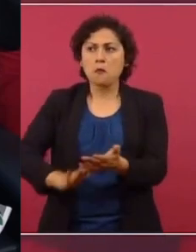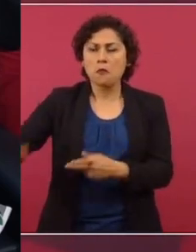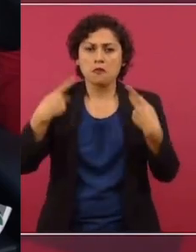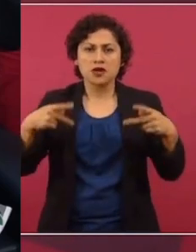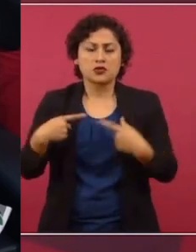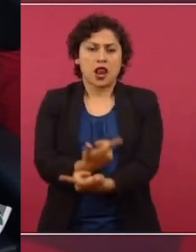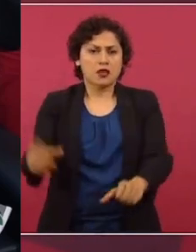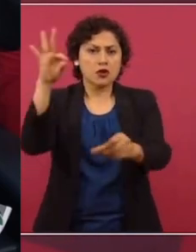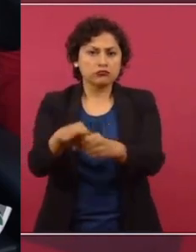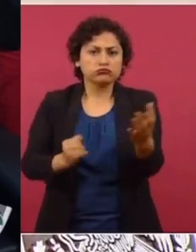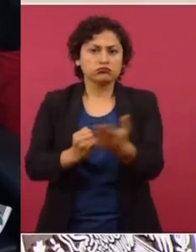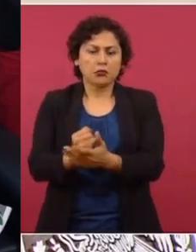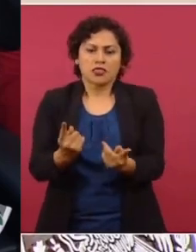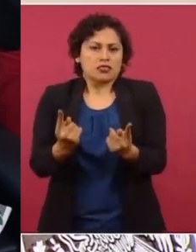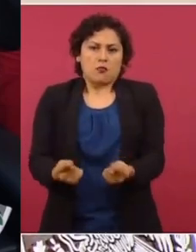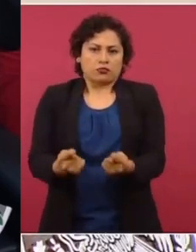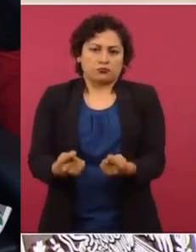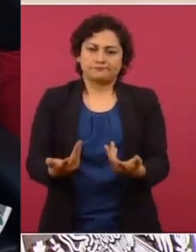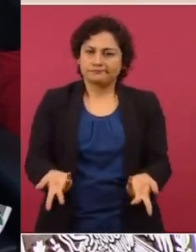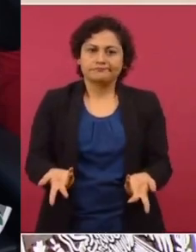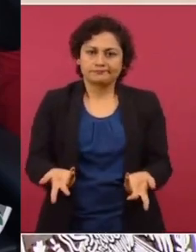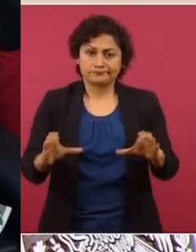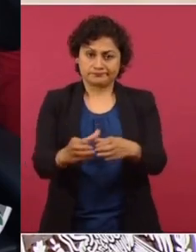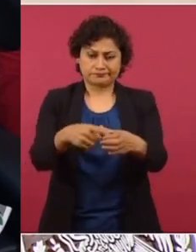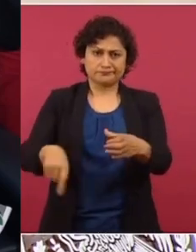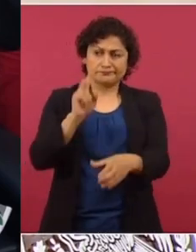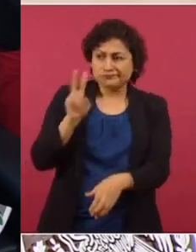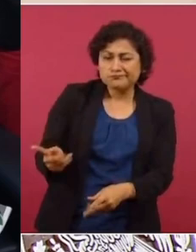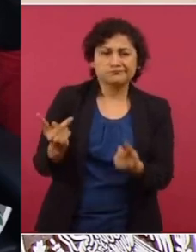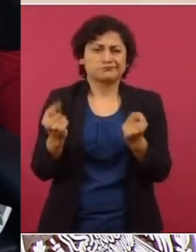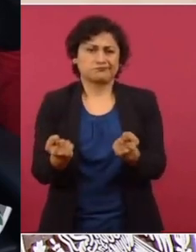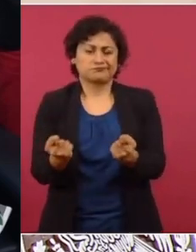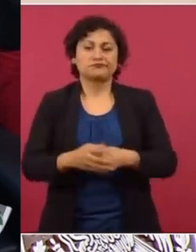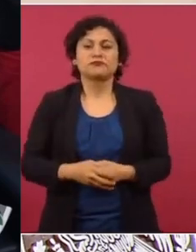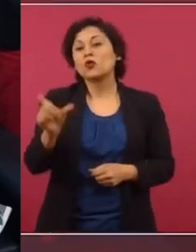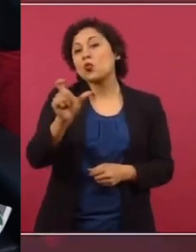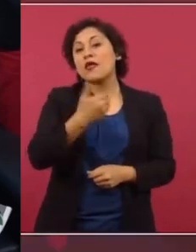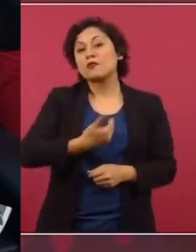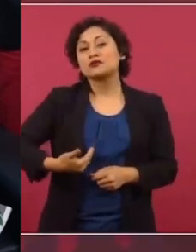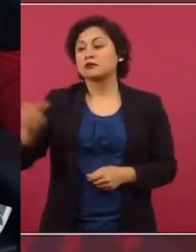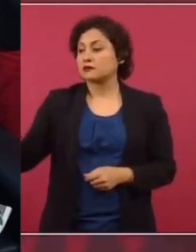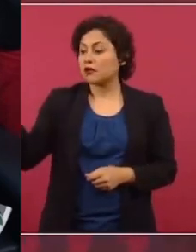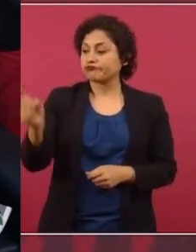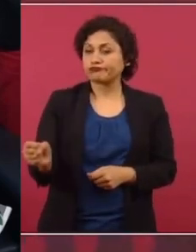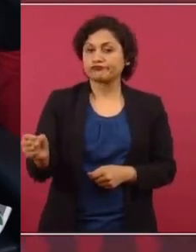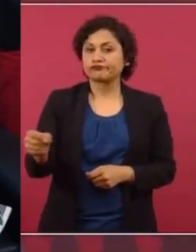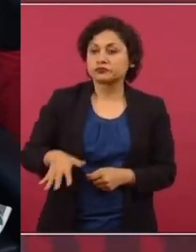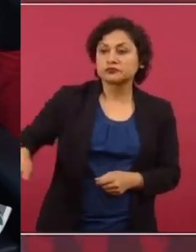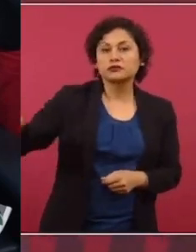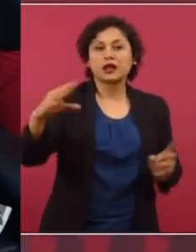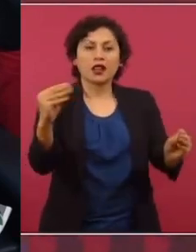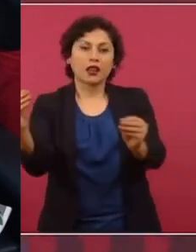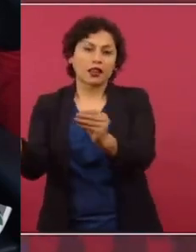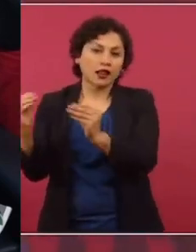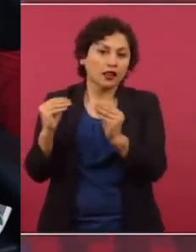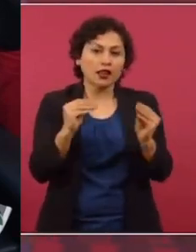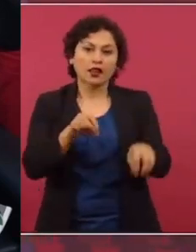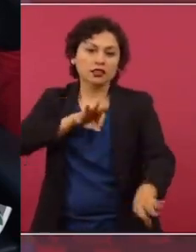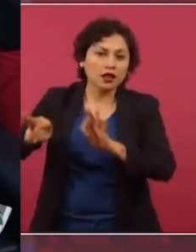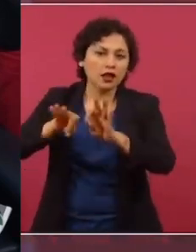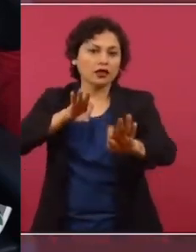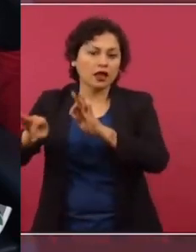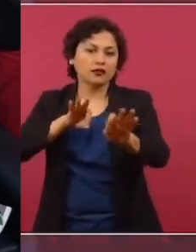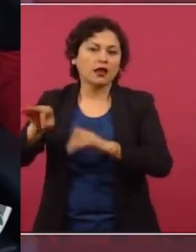libres, democráticas. No les importó. Desde que llegó a la presidencia empezaron a